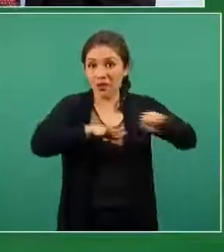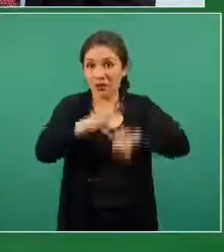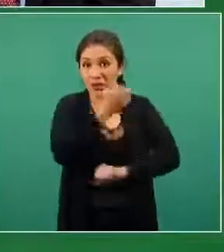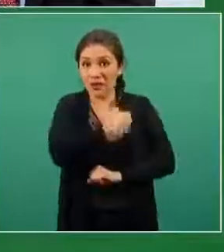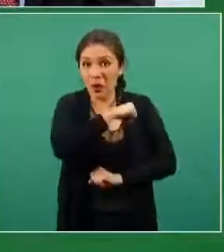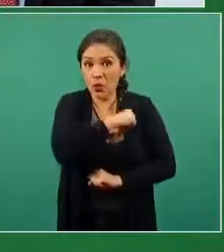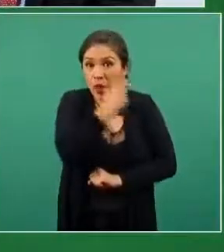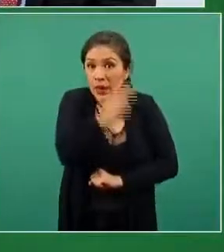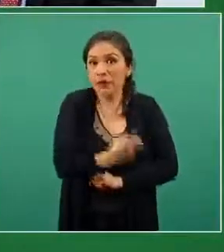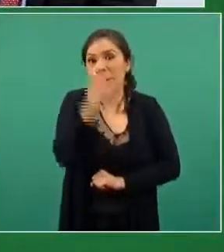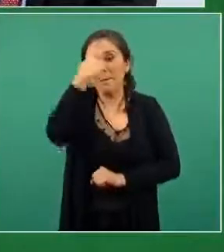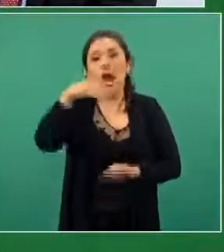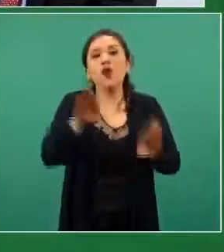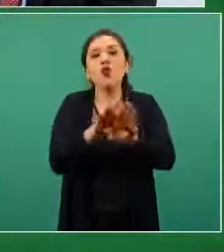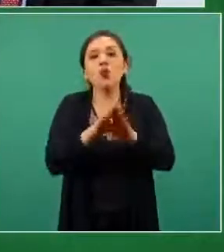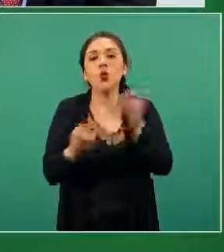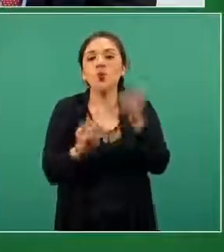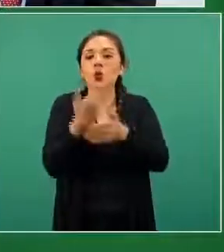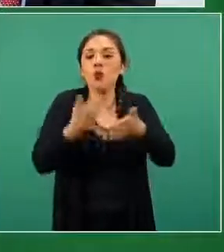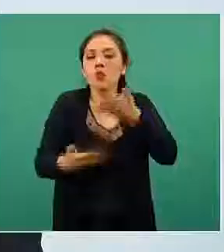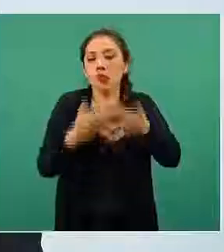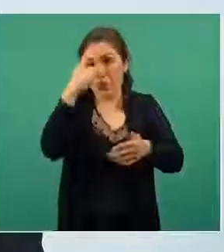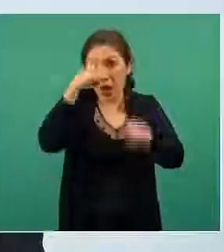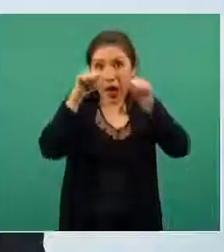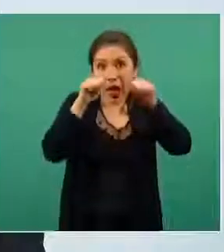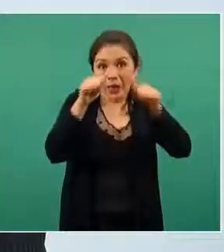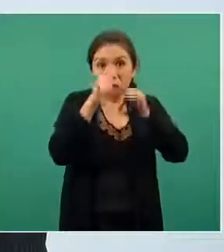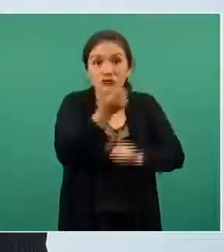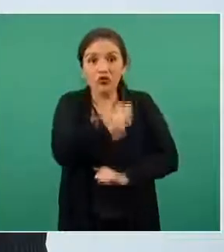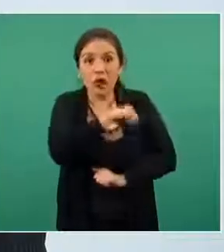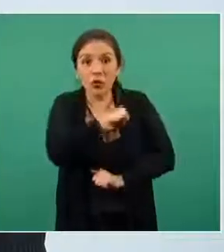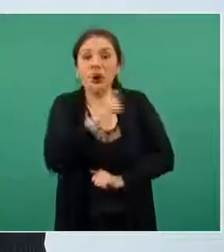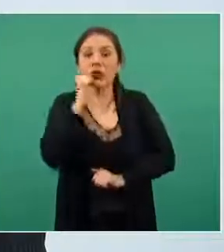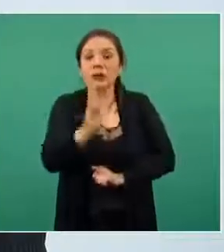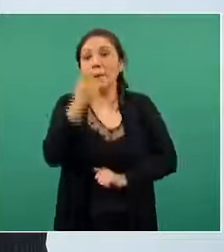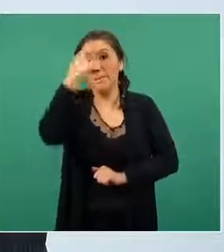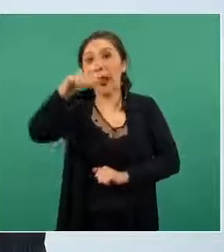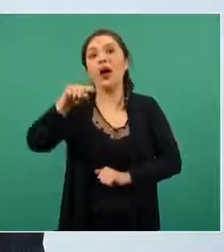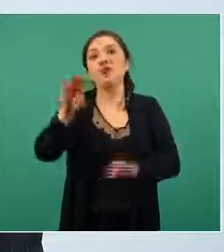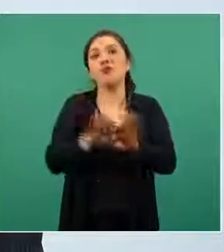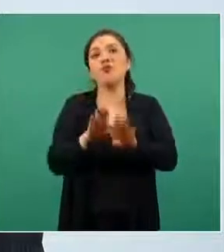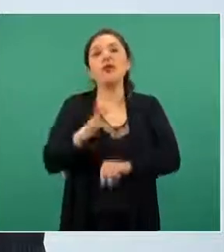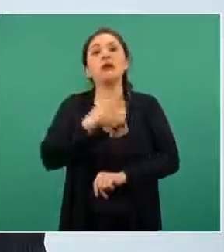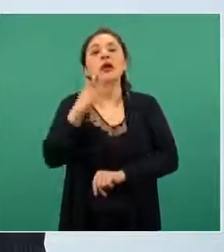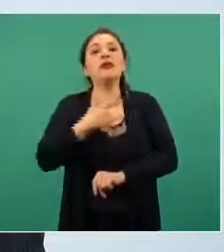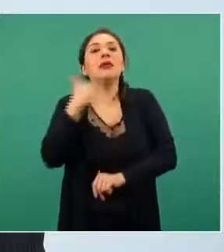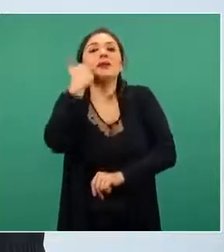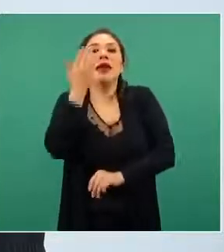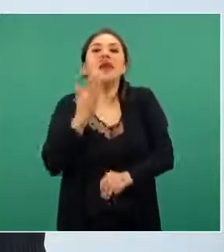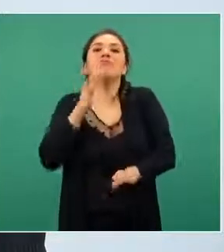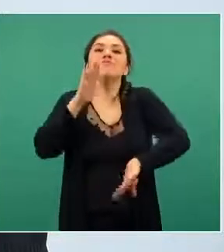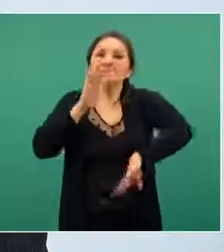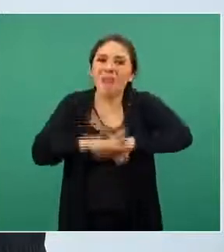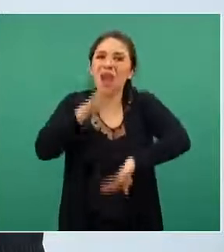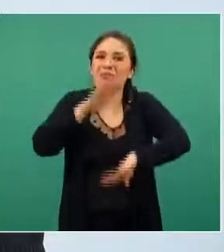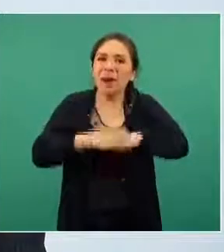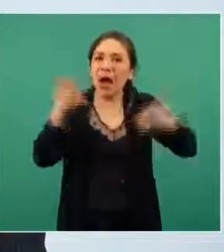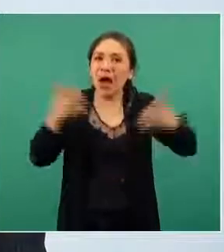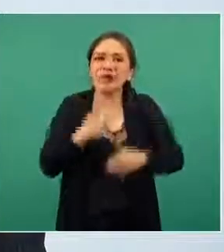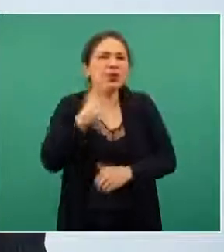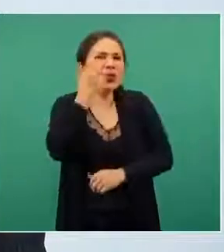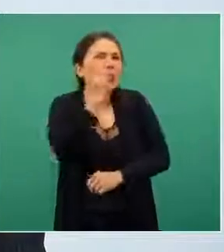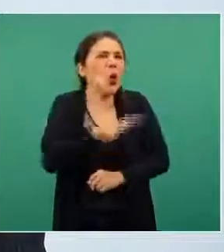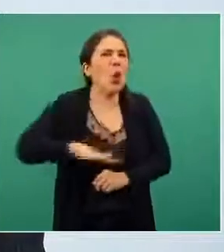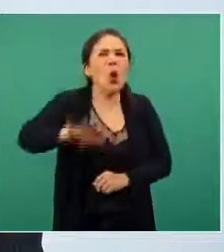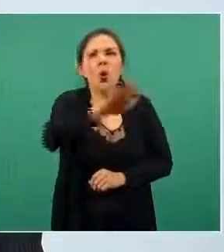en este nuevo modelo de atención en salud, que es el modelo de salud para el bienestar que se persigue, que queremos que todo el sector, de